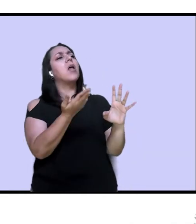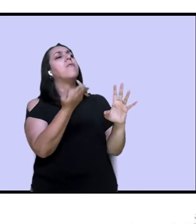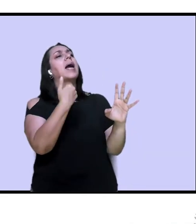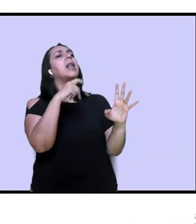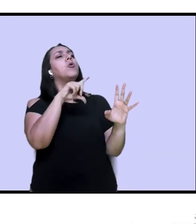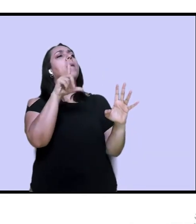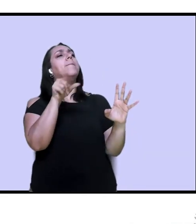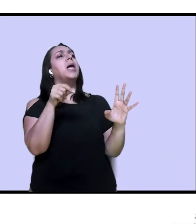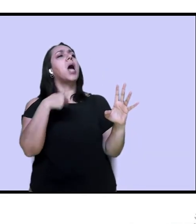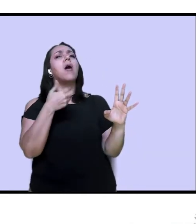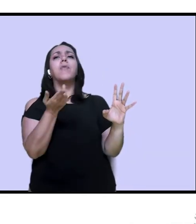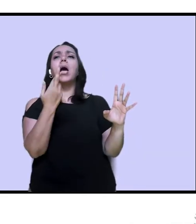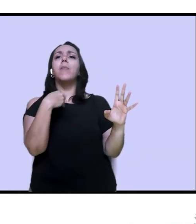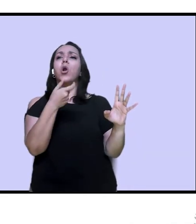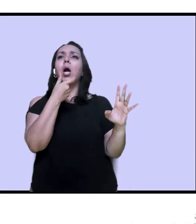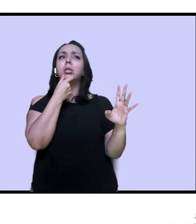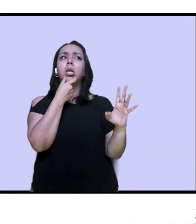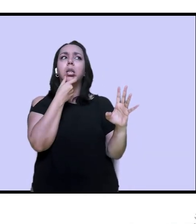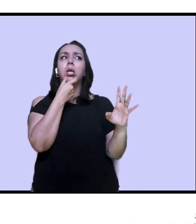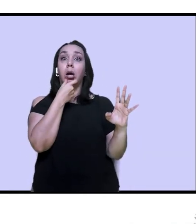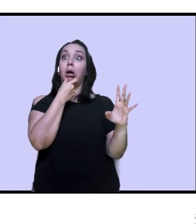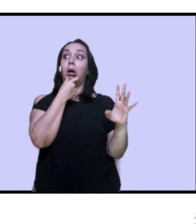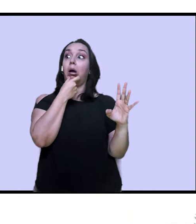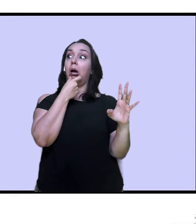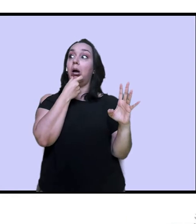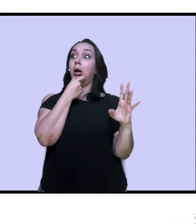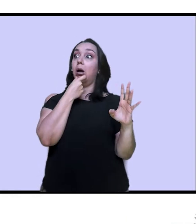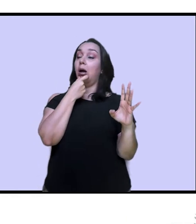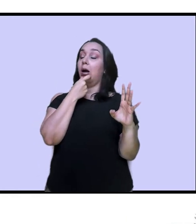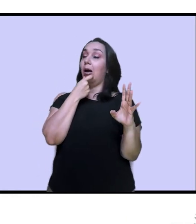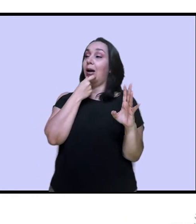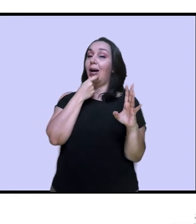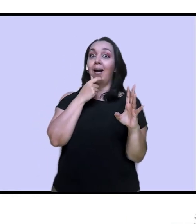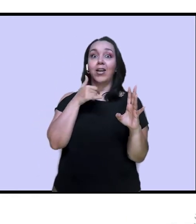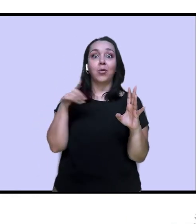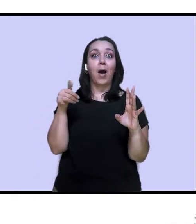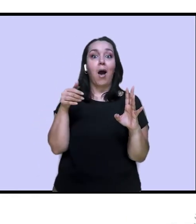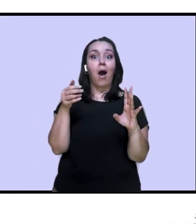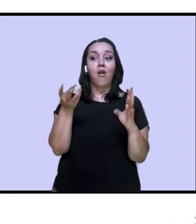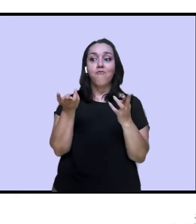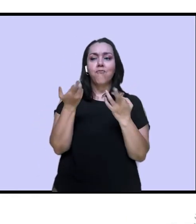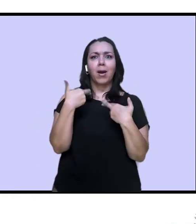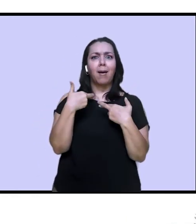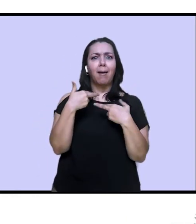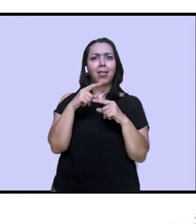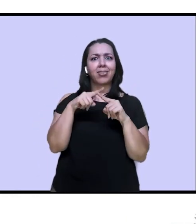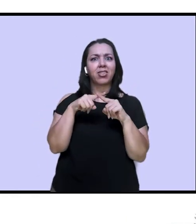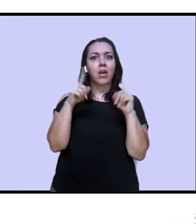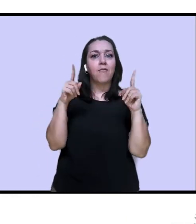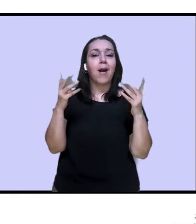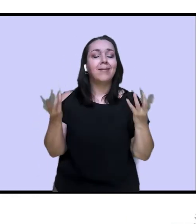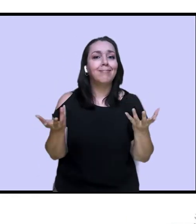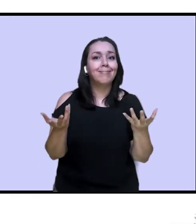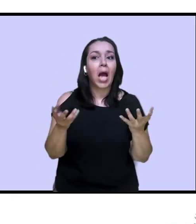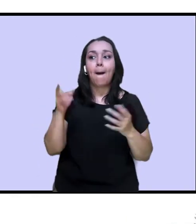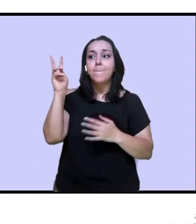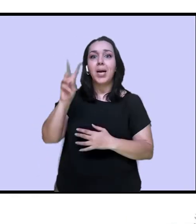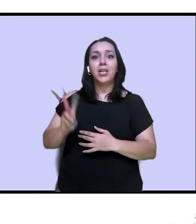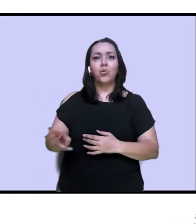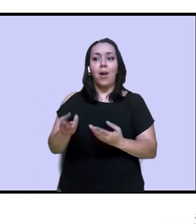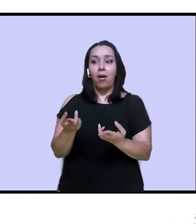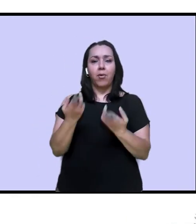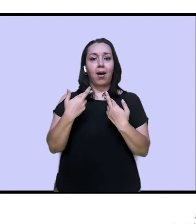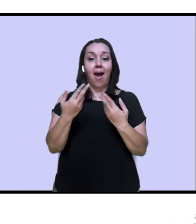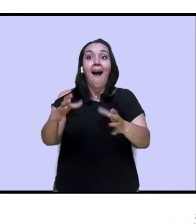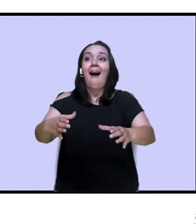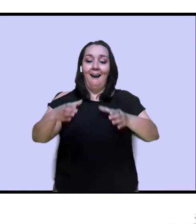las personas decían, regáleme una empanada, regáleme una galleta, y están hablando español, pero con una connotación muy diferente